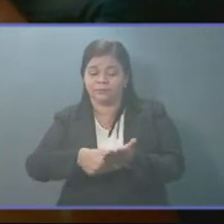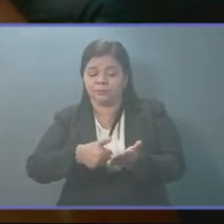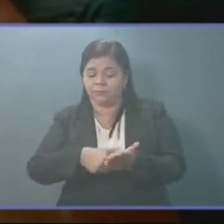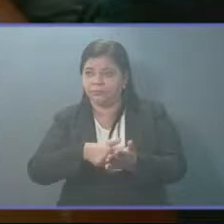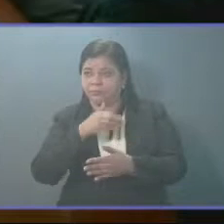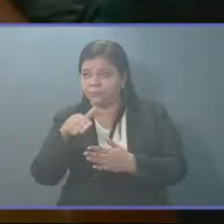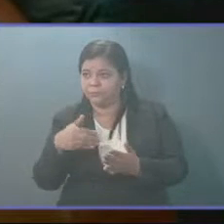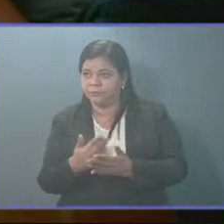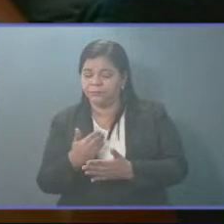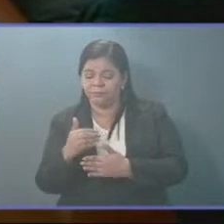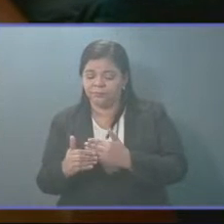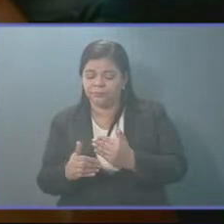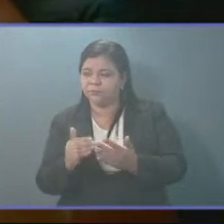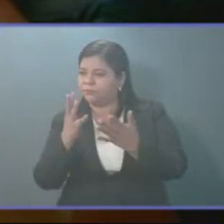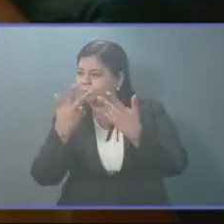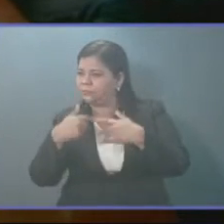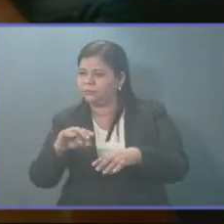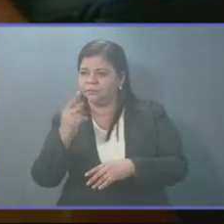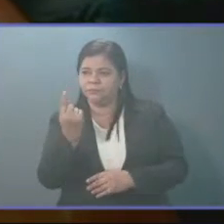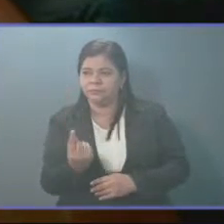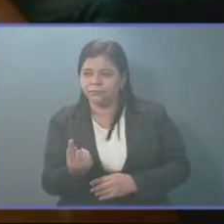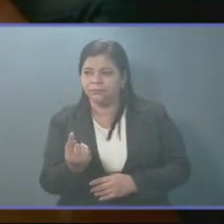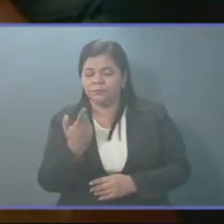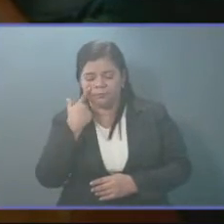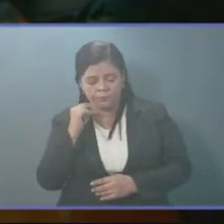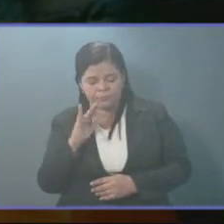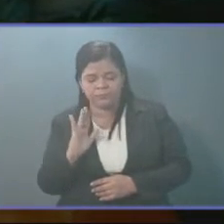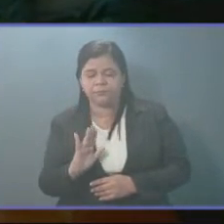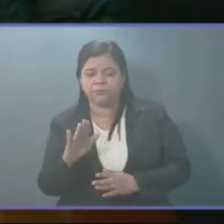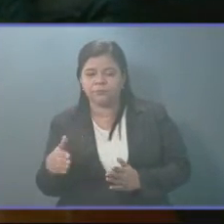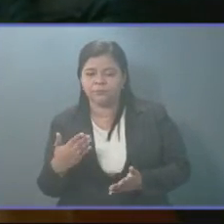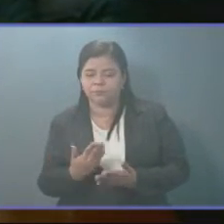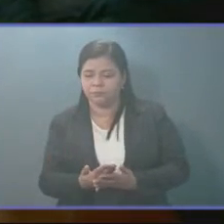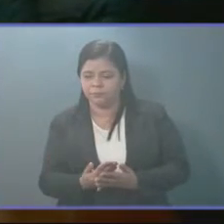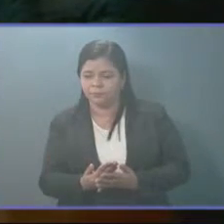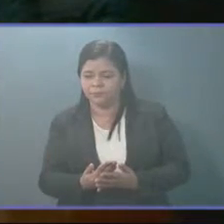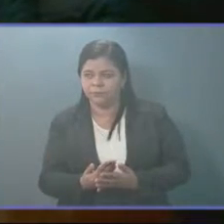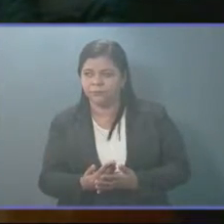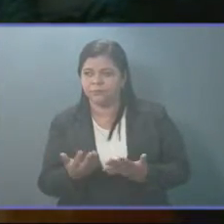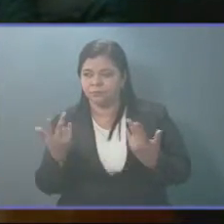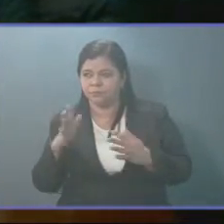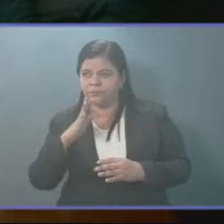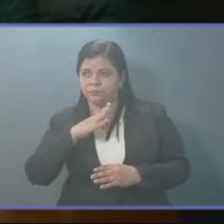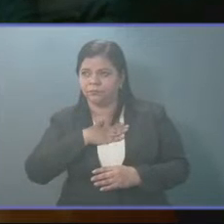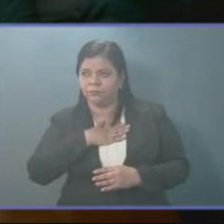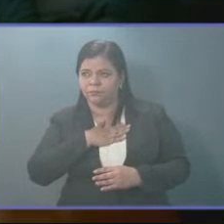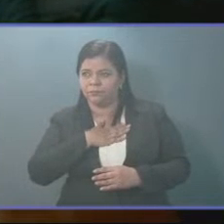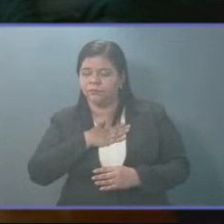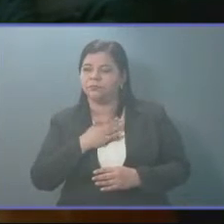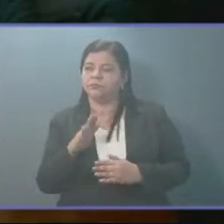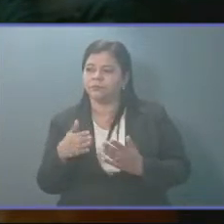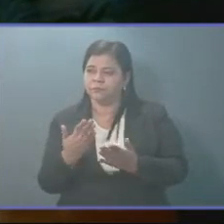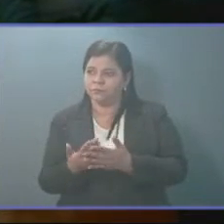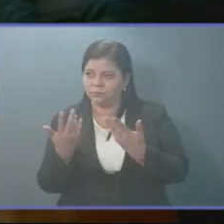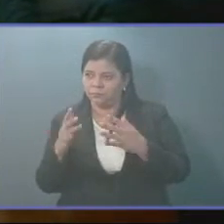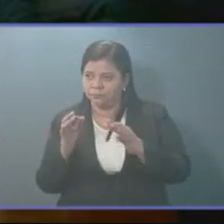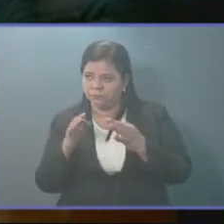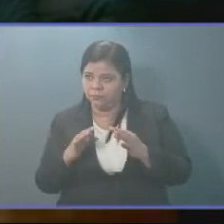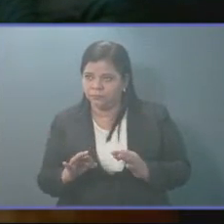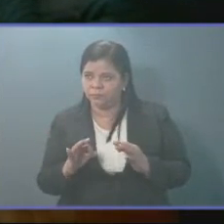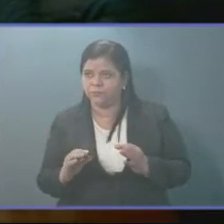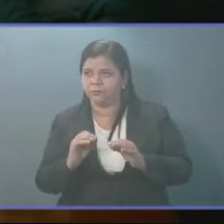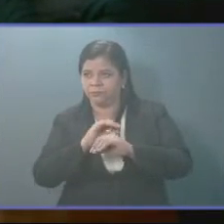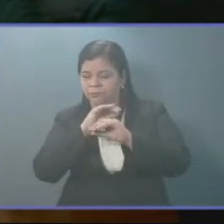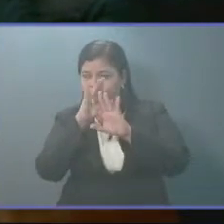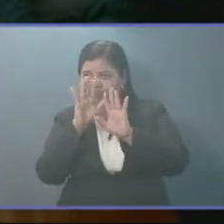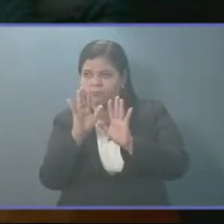en el proceso, y cualquier persona que compruebe algún interés jurídicamente protegido tendrán acceso al expediente judicial sin restricción alguna y en cualquier